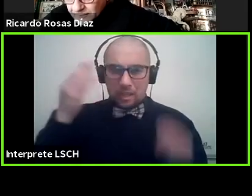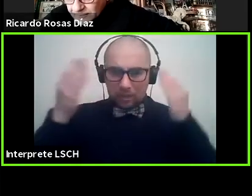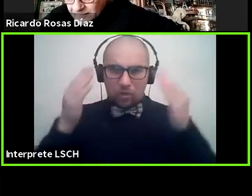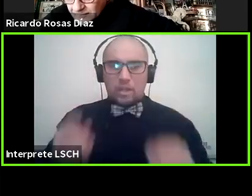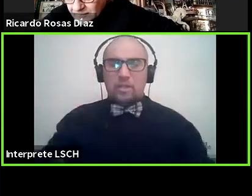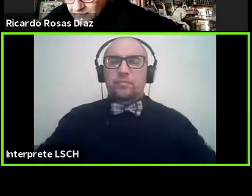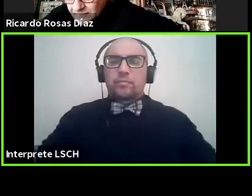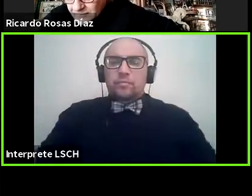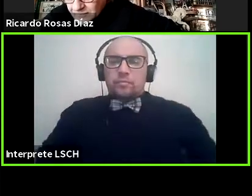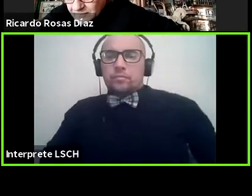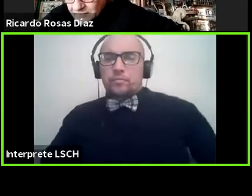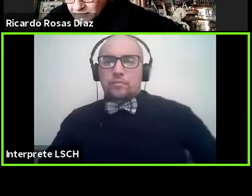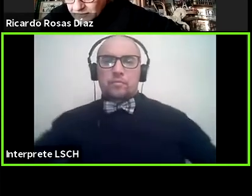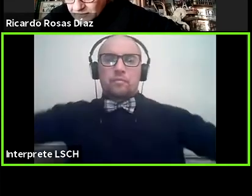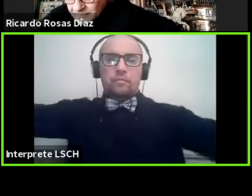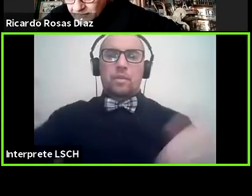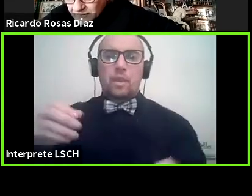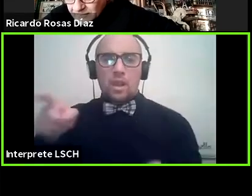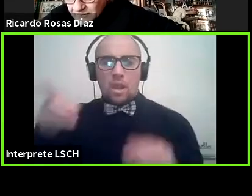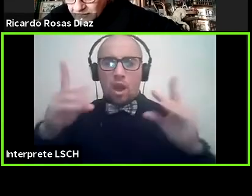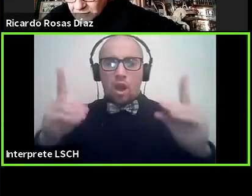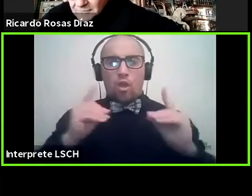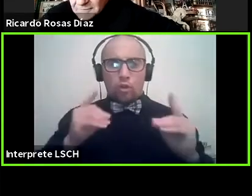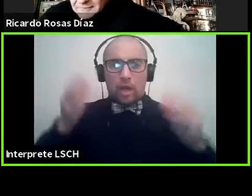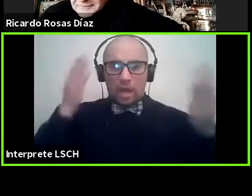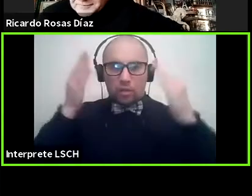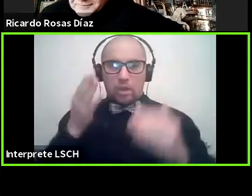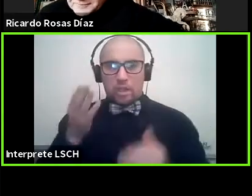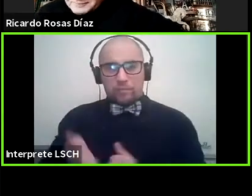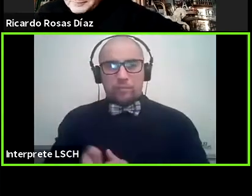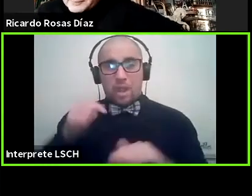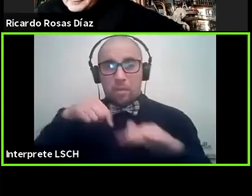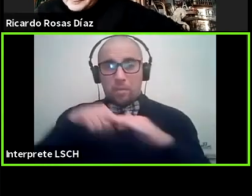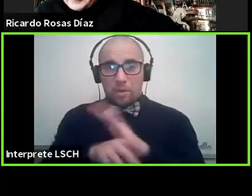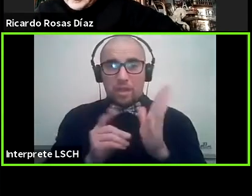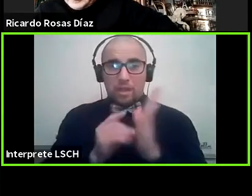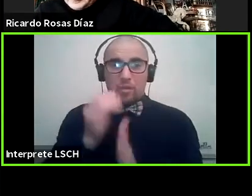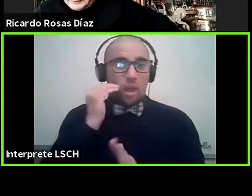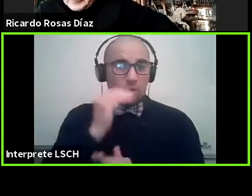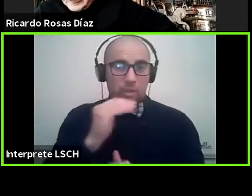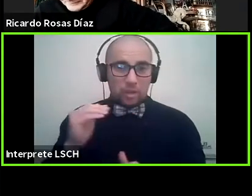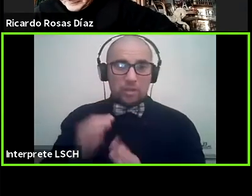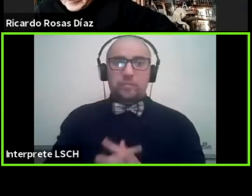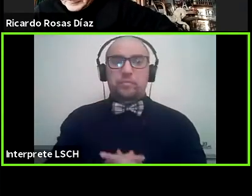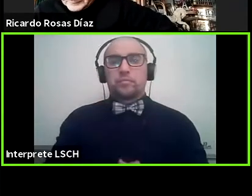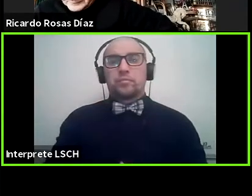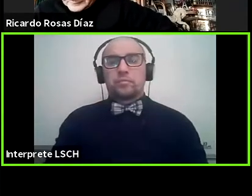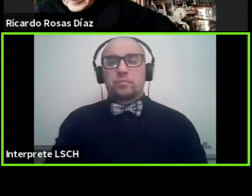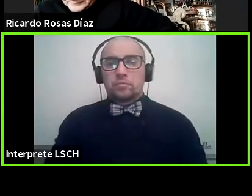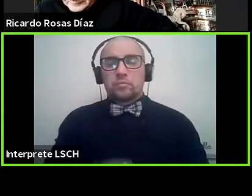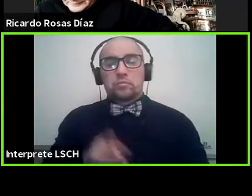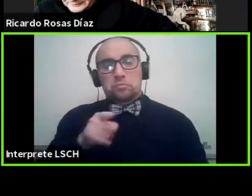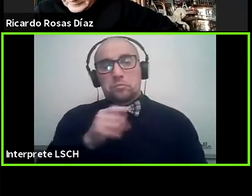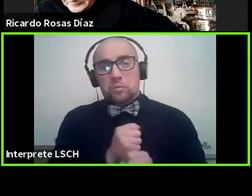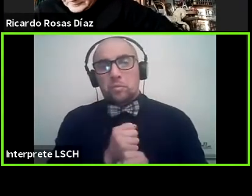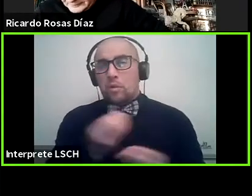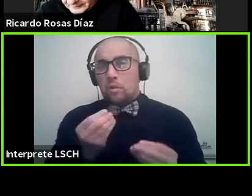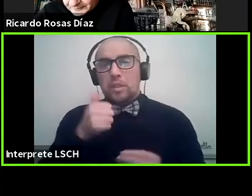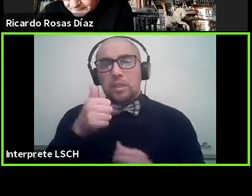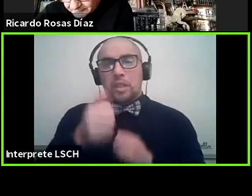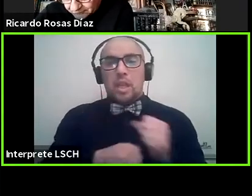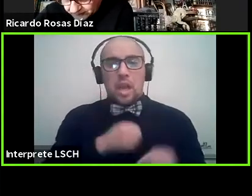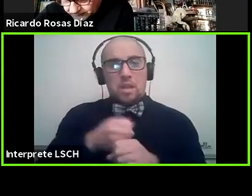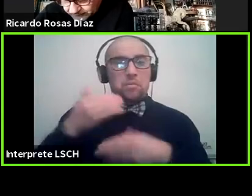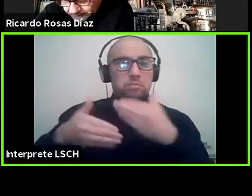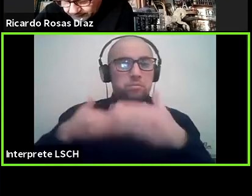y doctorada en psicología, especialista en desarrollo infantil. Ya se ha desempeñado durante 6 años en